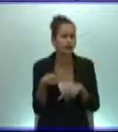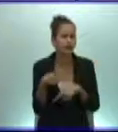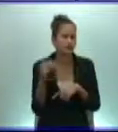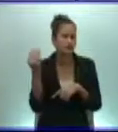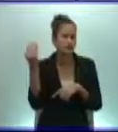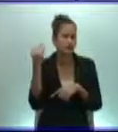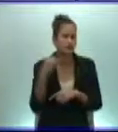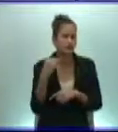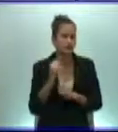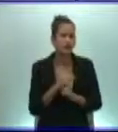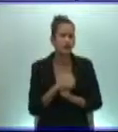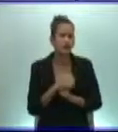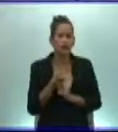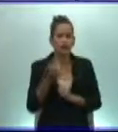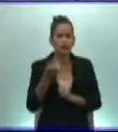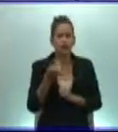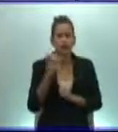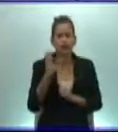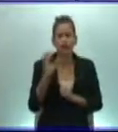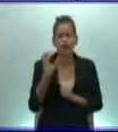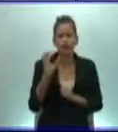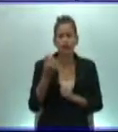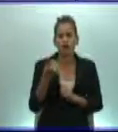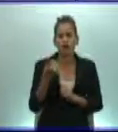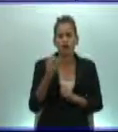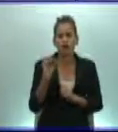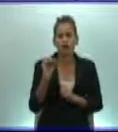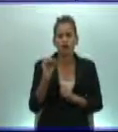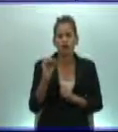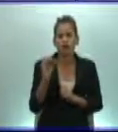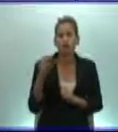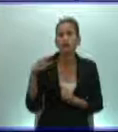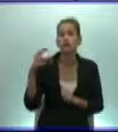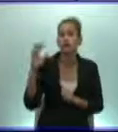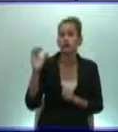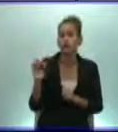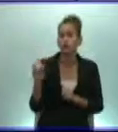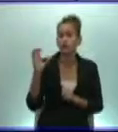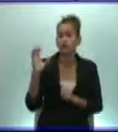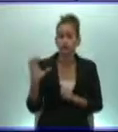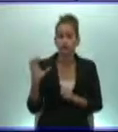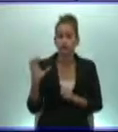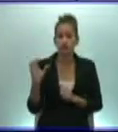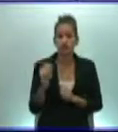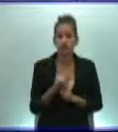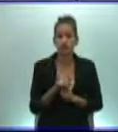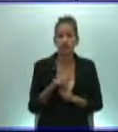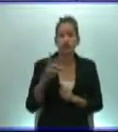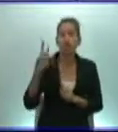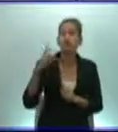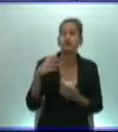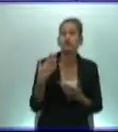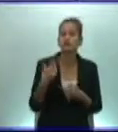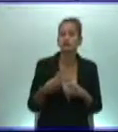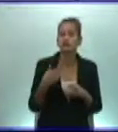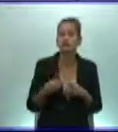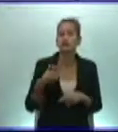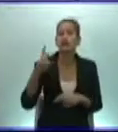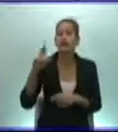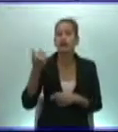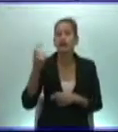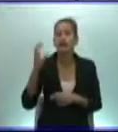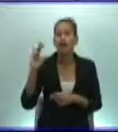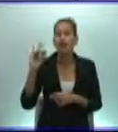lado AO y OC, estos dos segmentos, son radios de la circunferencia. Por